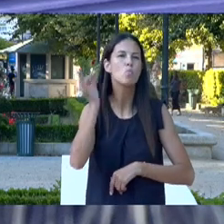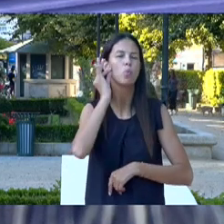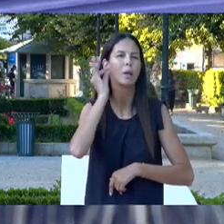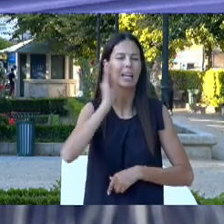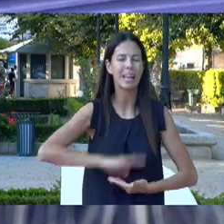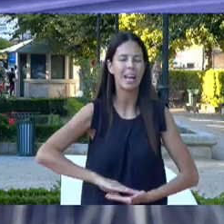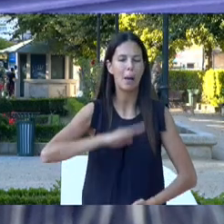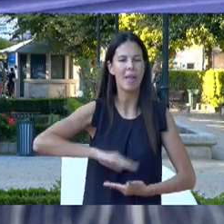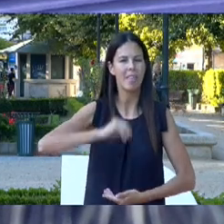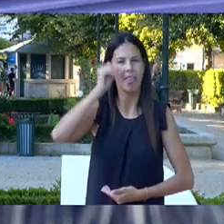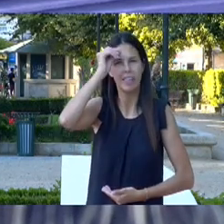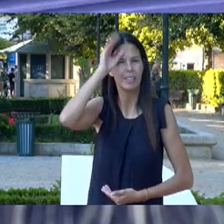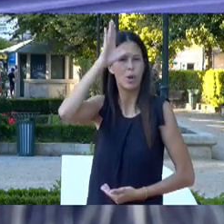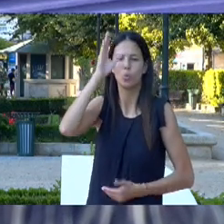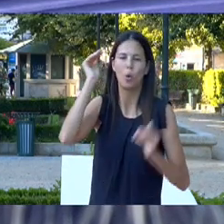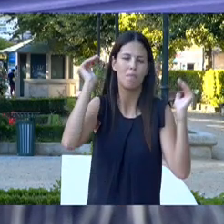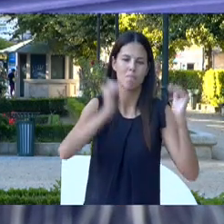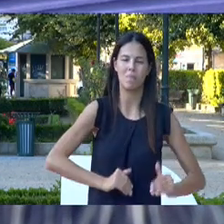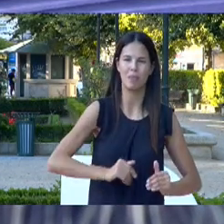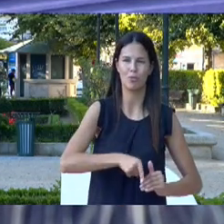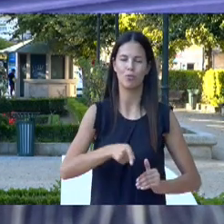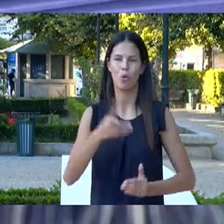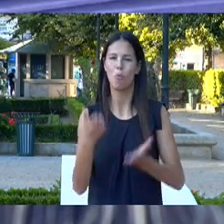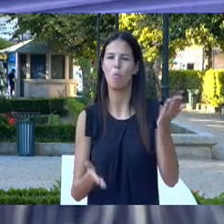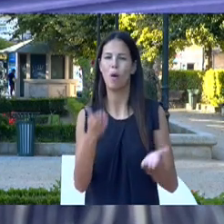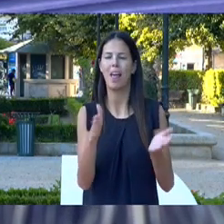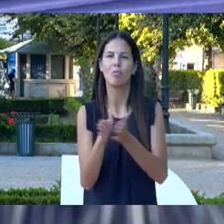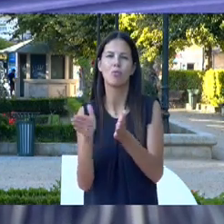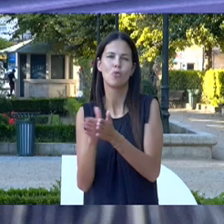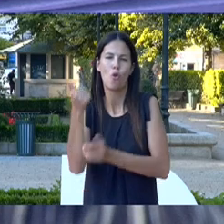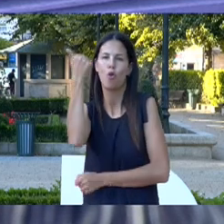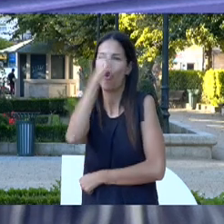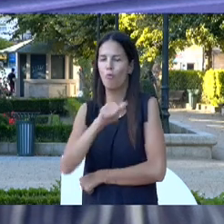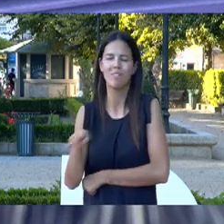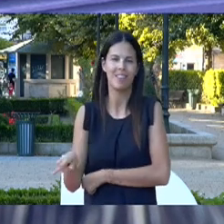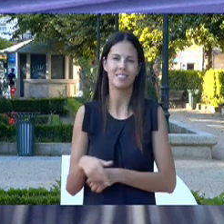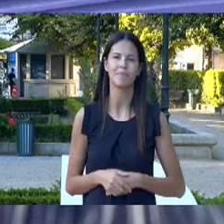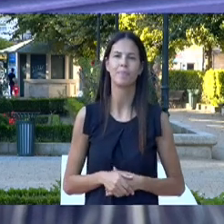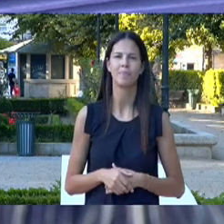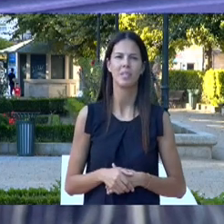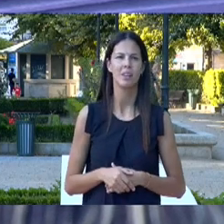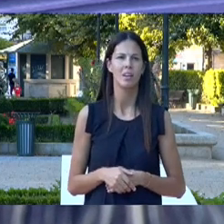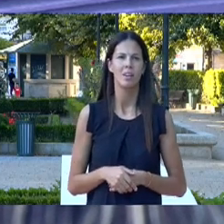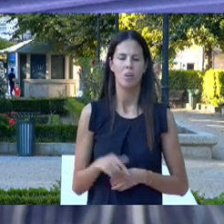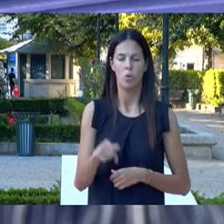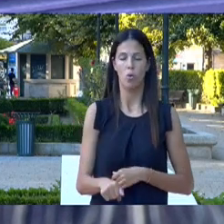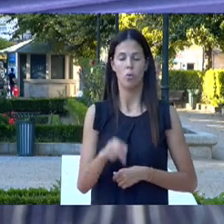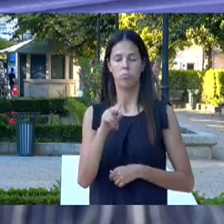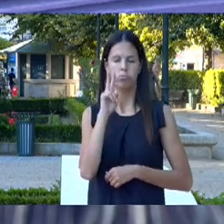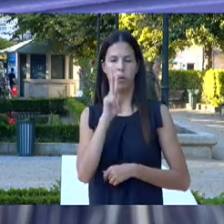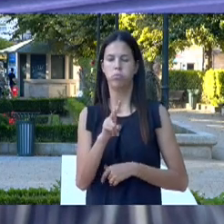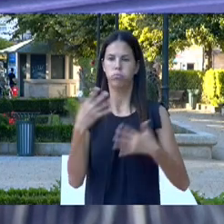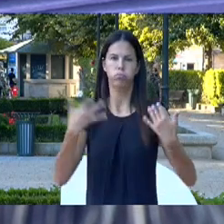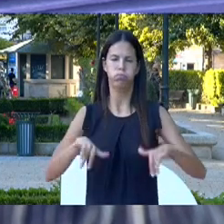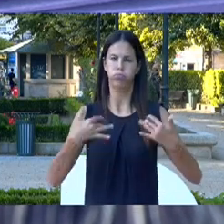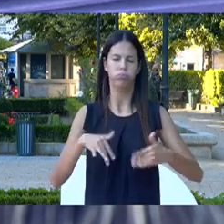intelectual das nenas fronte aos seus compañeiros homens. Hoxe creo que nos parece unha aberración, pero nese